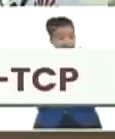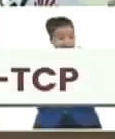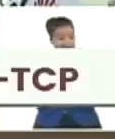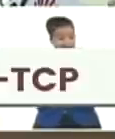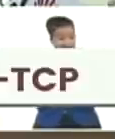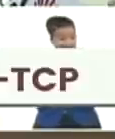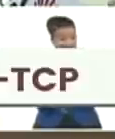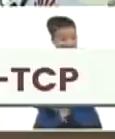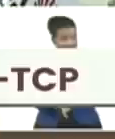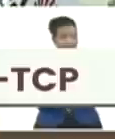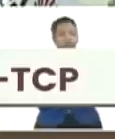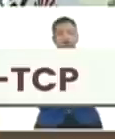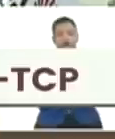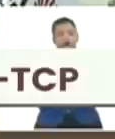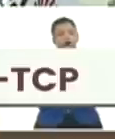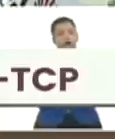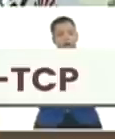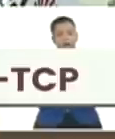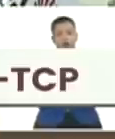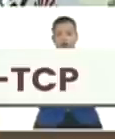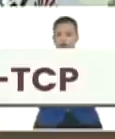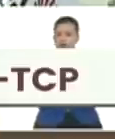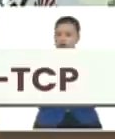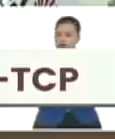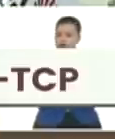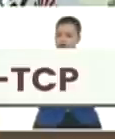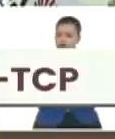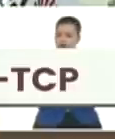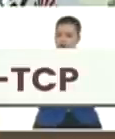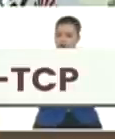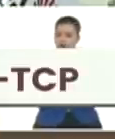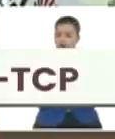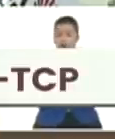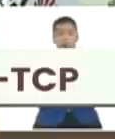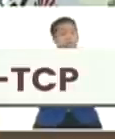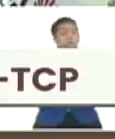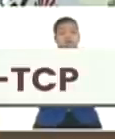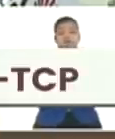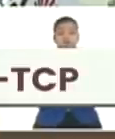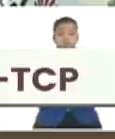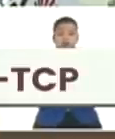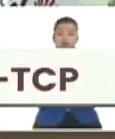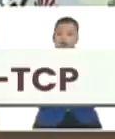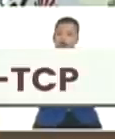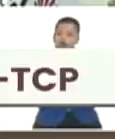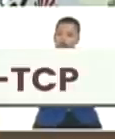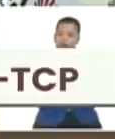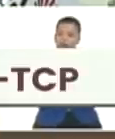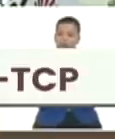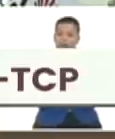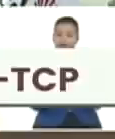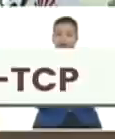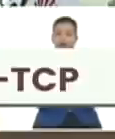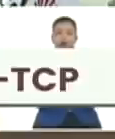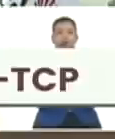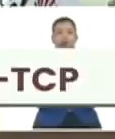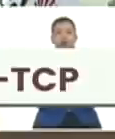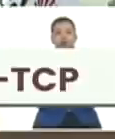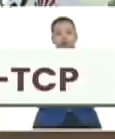su apoyo al multilateralismo como principal instrumento para enfrentar